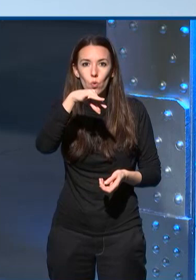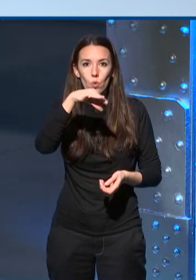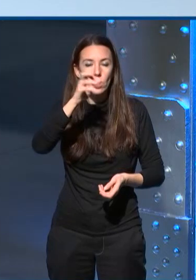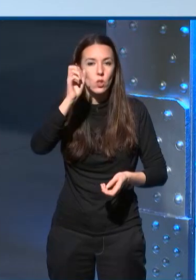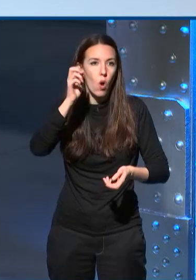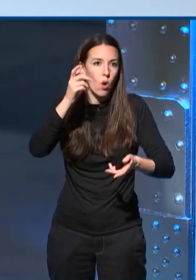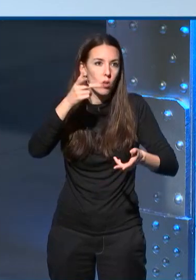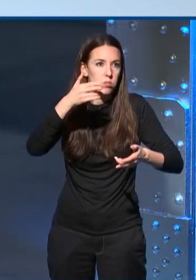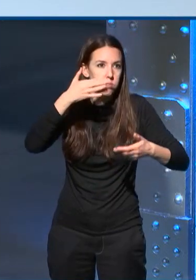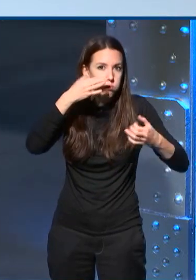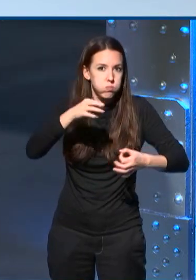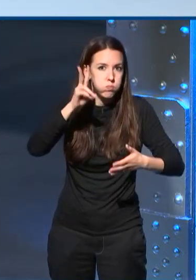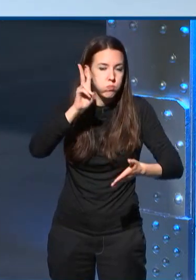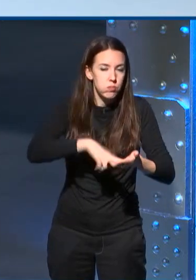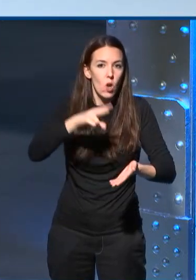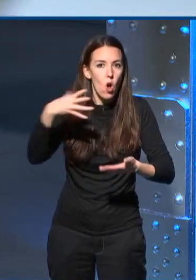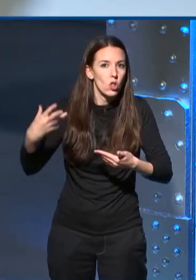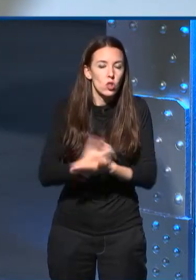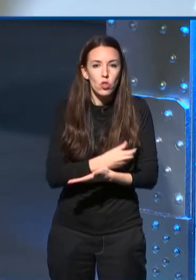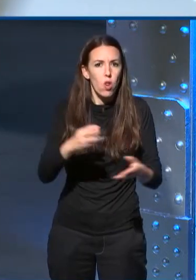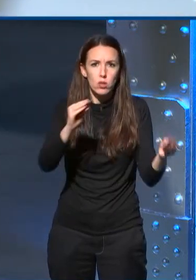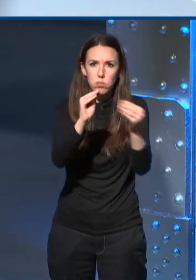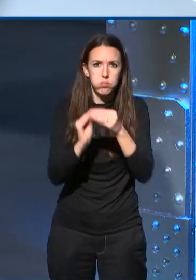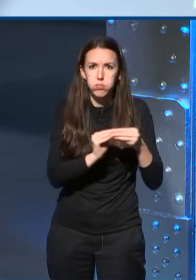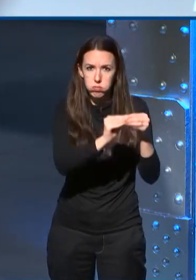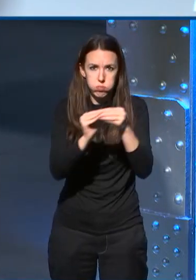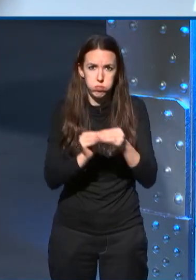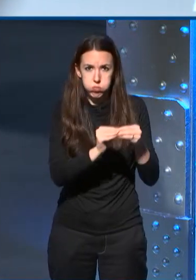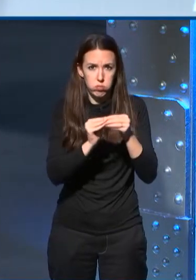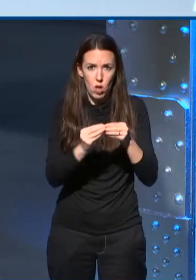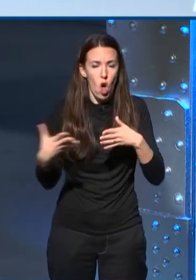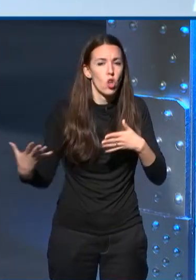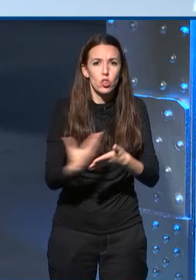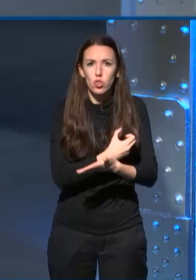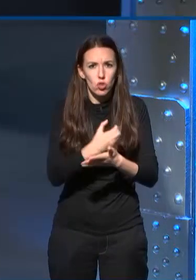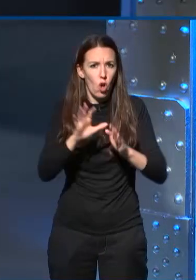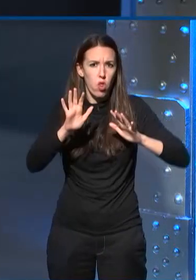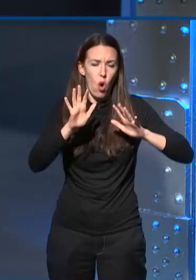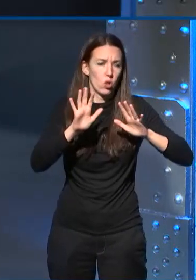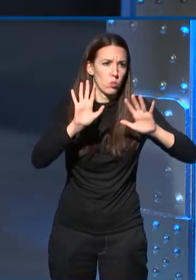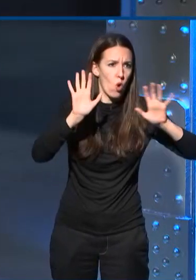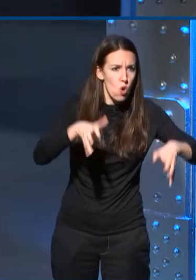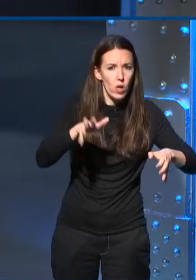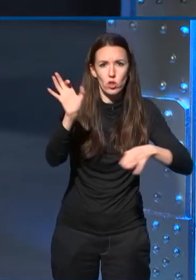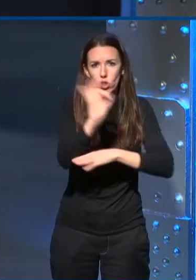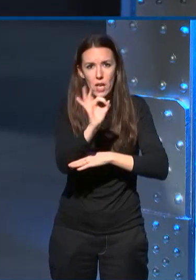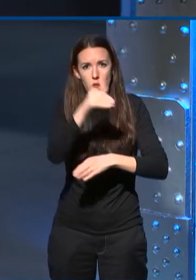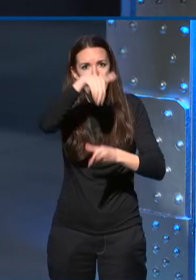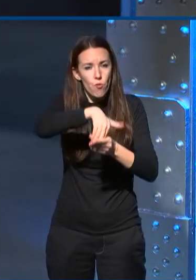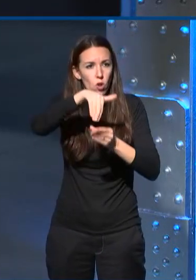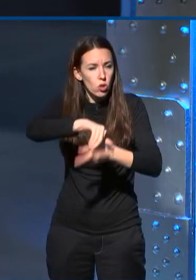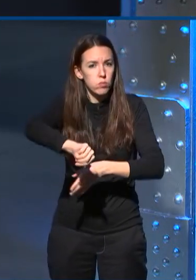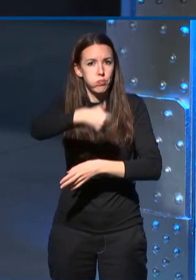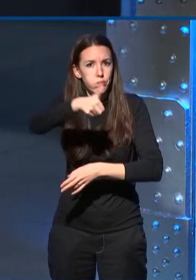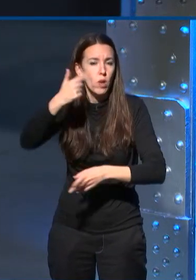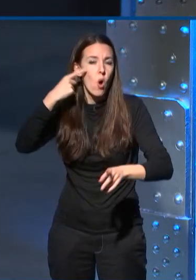edicto, o como lo queramos llamar, donde estaba todo el mundo de acuerdo. Todos los votos del Congreso y todos los votos del Senado para